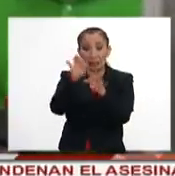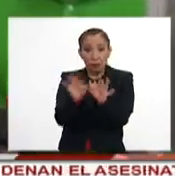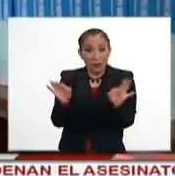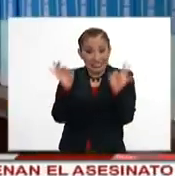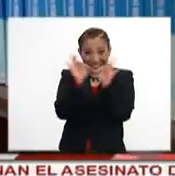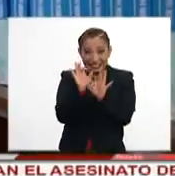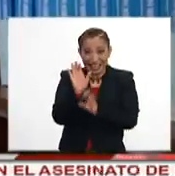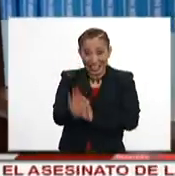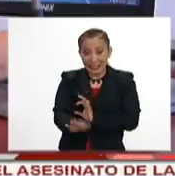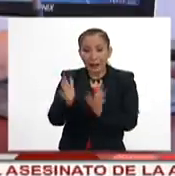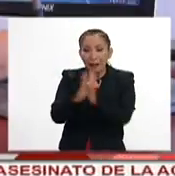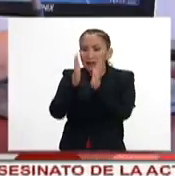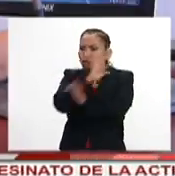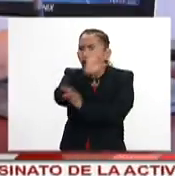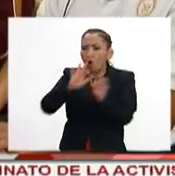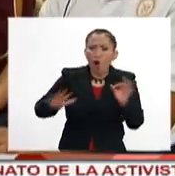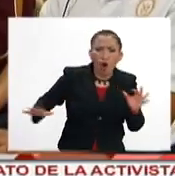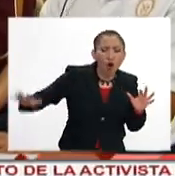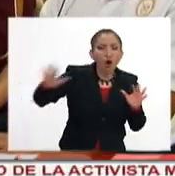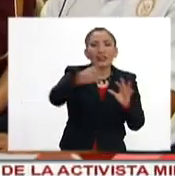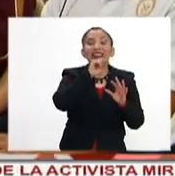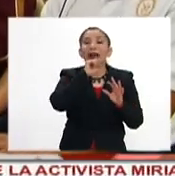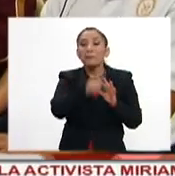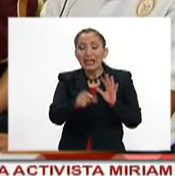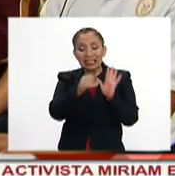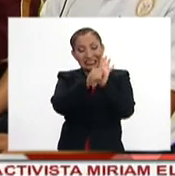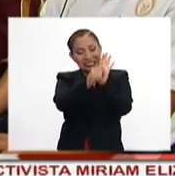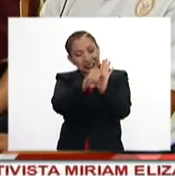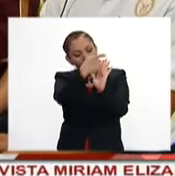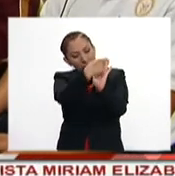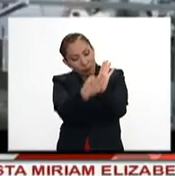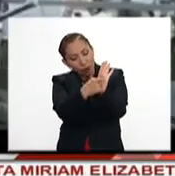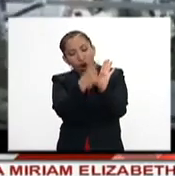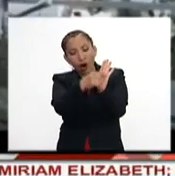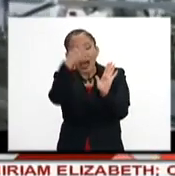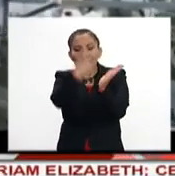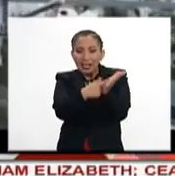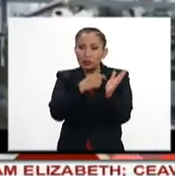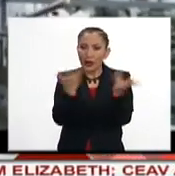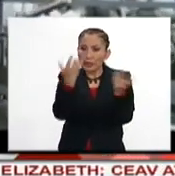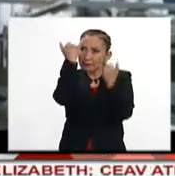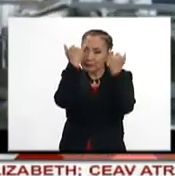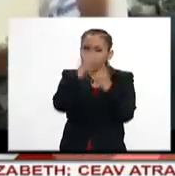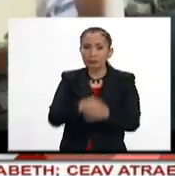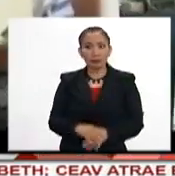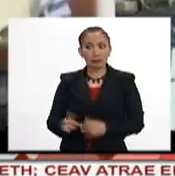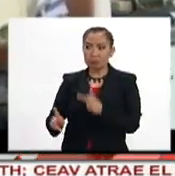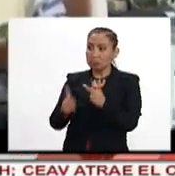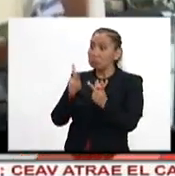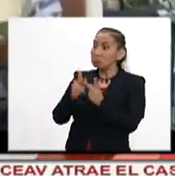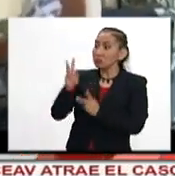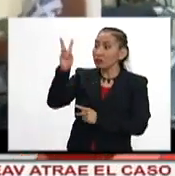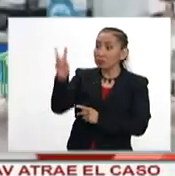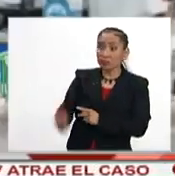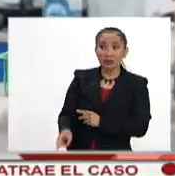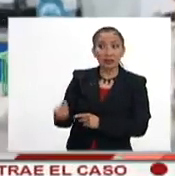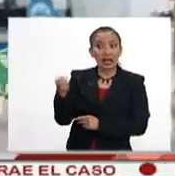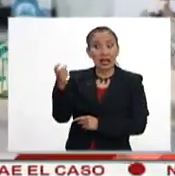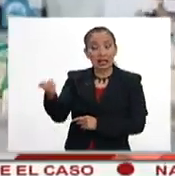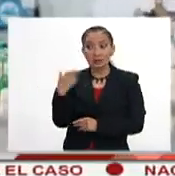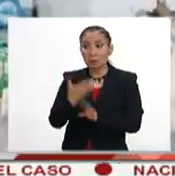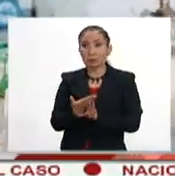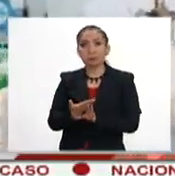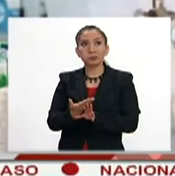que participara toda la comunidad y que también el logotipo saliera desde la comunidad. Perfecto, pues eso es